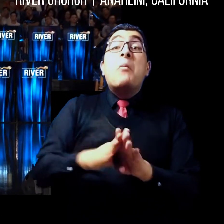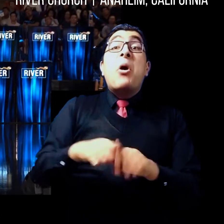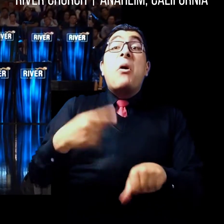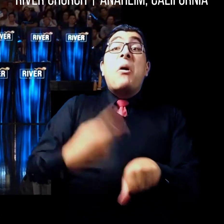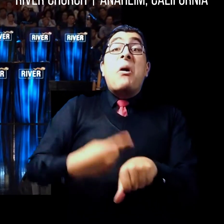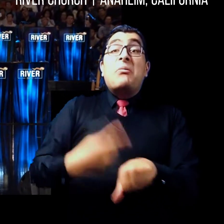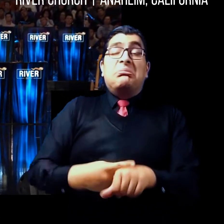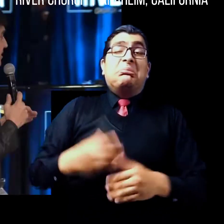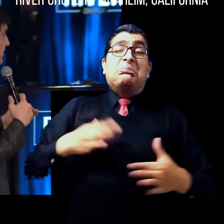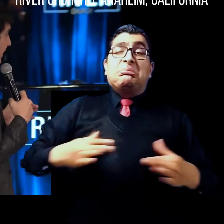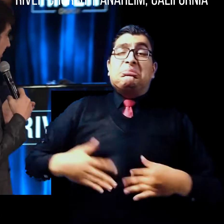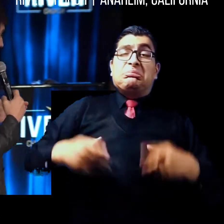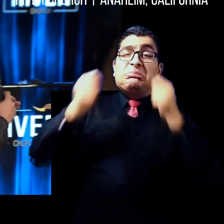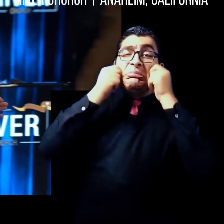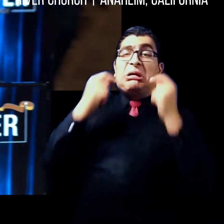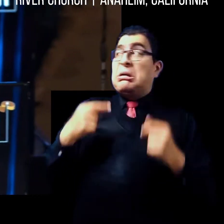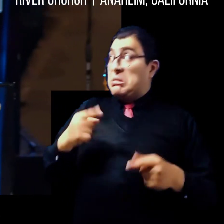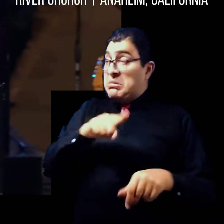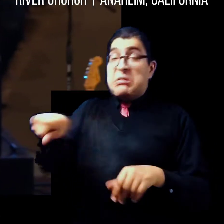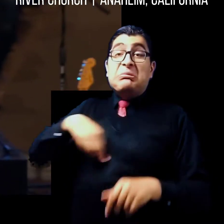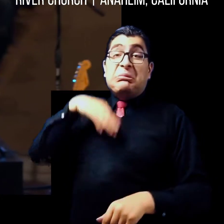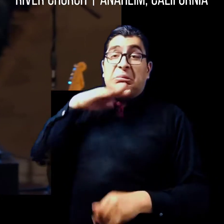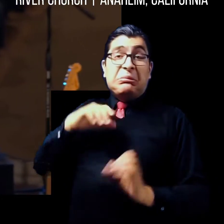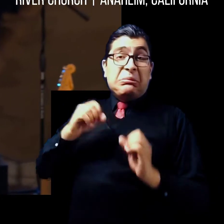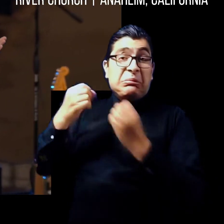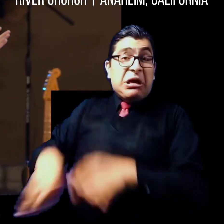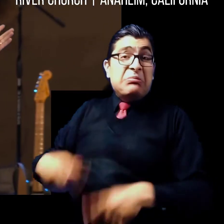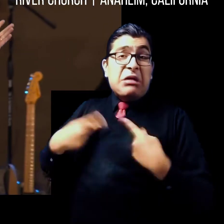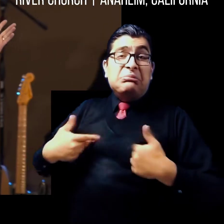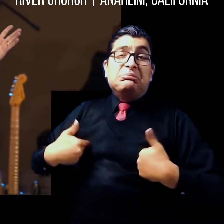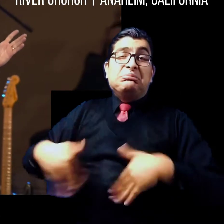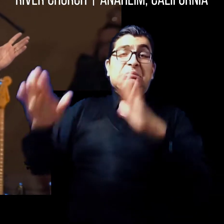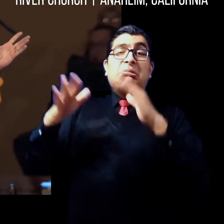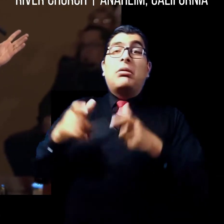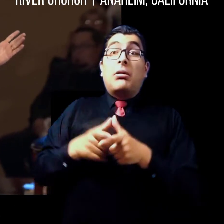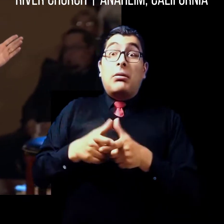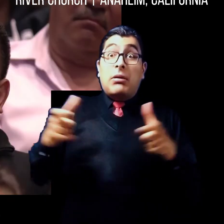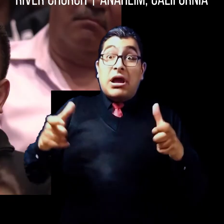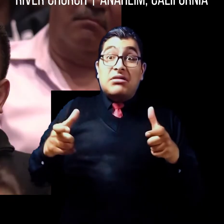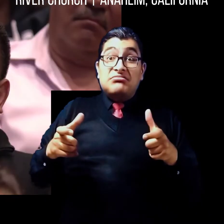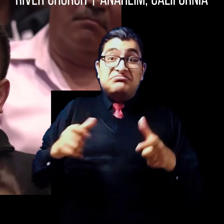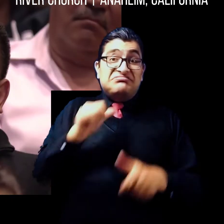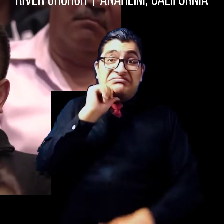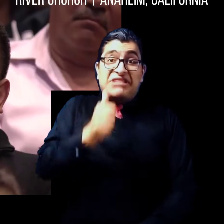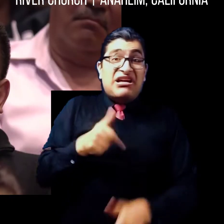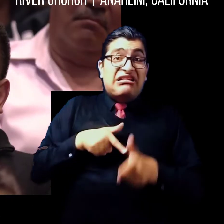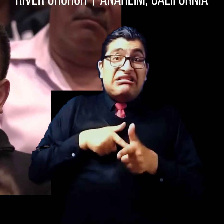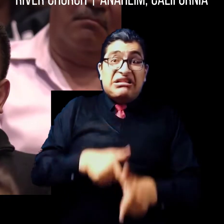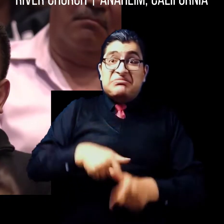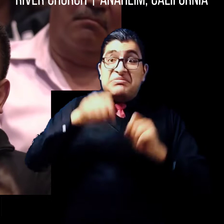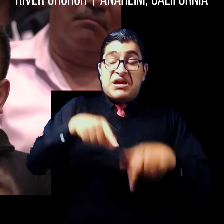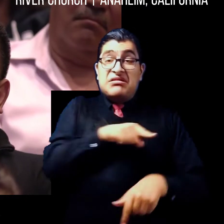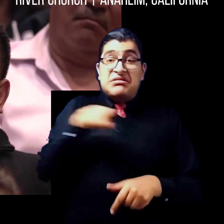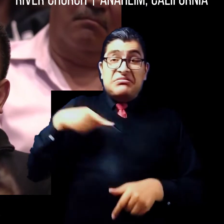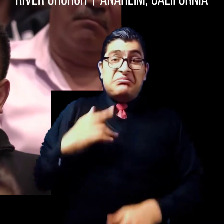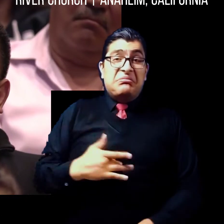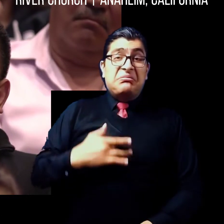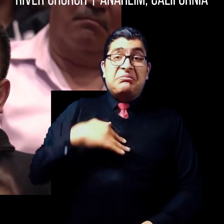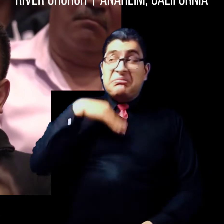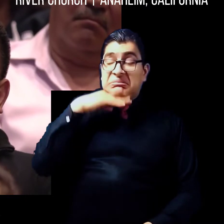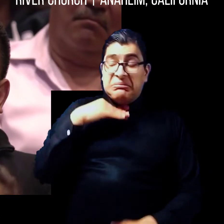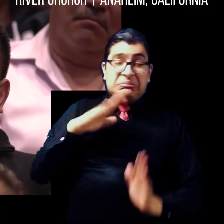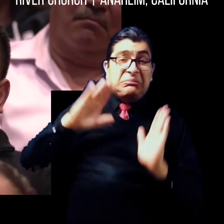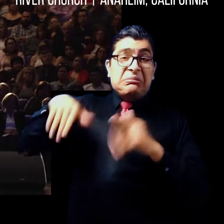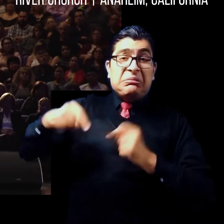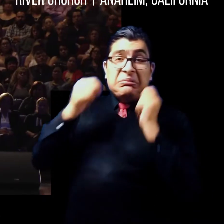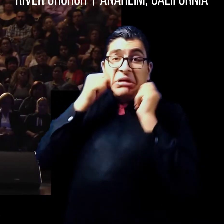No sentir piedad por los que se pierden. Ahí es cuando la iglesia deja de crecer, ¿ven? Cuando uno deja de sentir dolor por